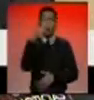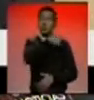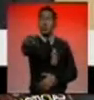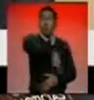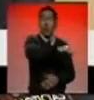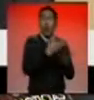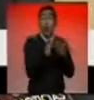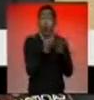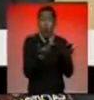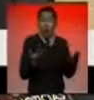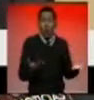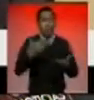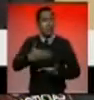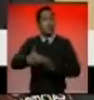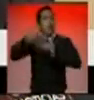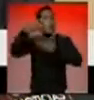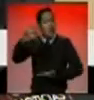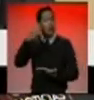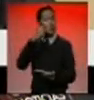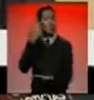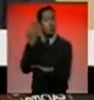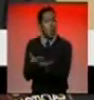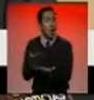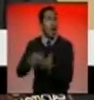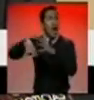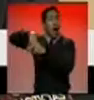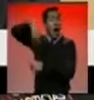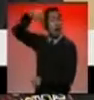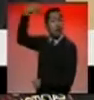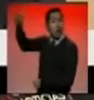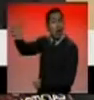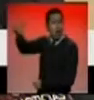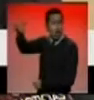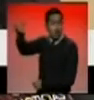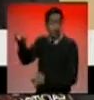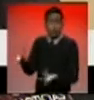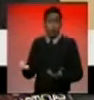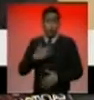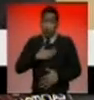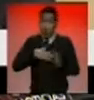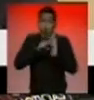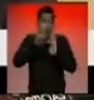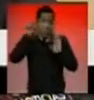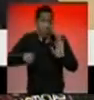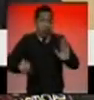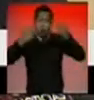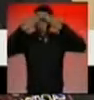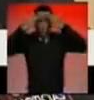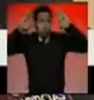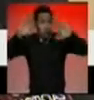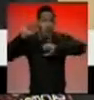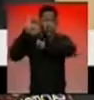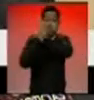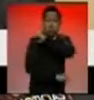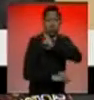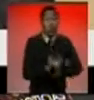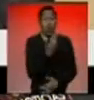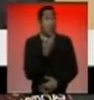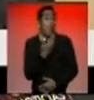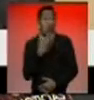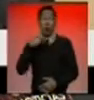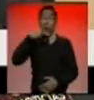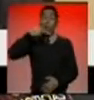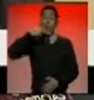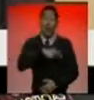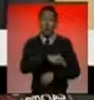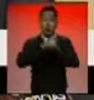está documentado que hay pruebas de lo niega le insisto unión sobre abogado no sé cuáles son las consecuencias jurídicas de mentir si